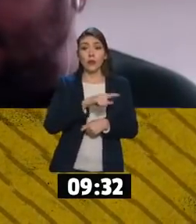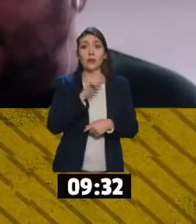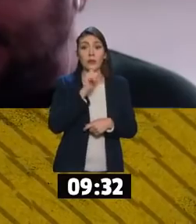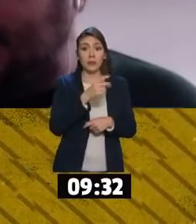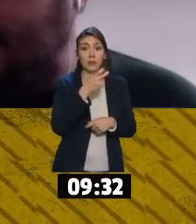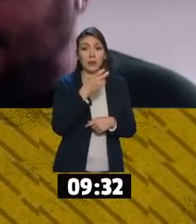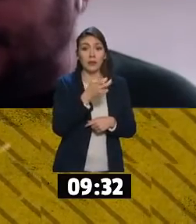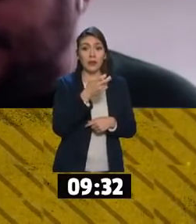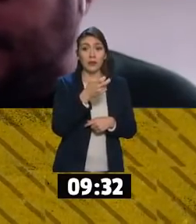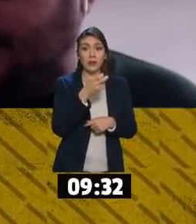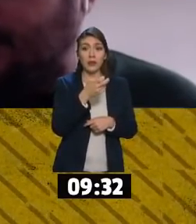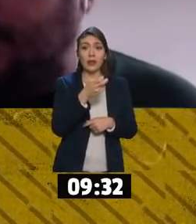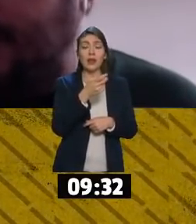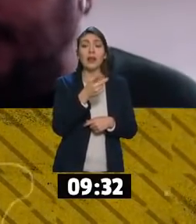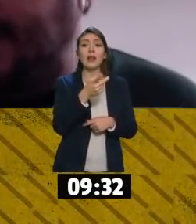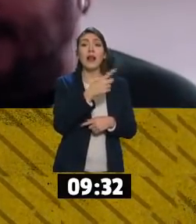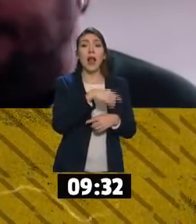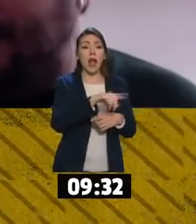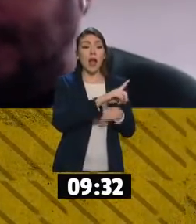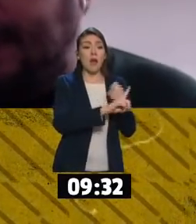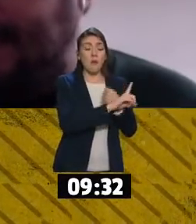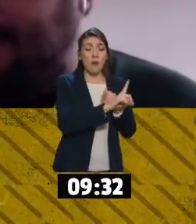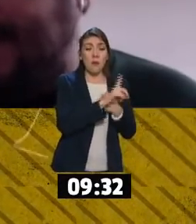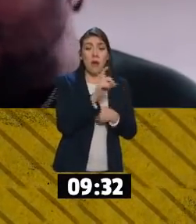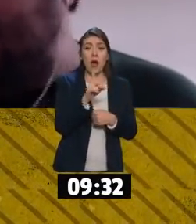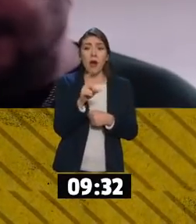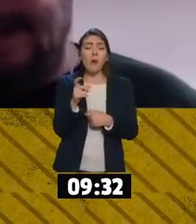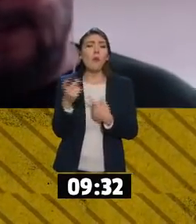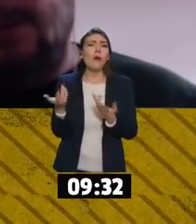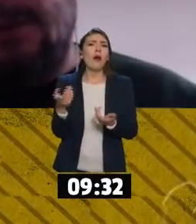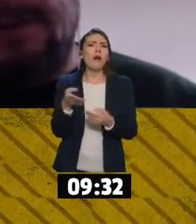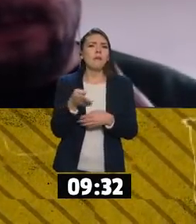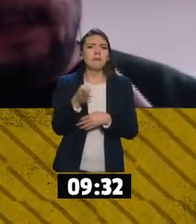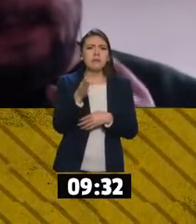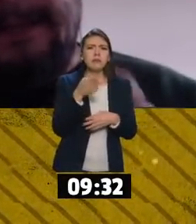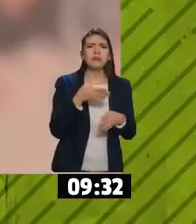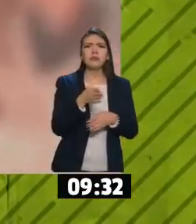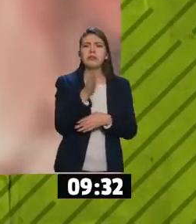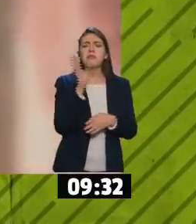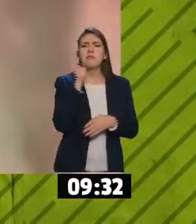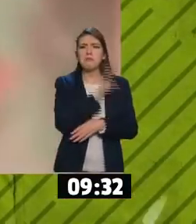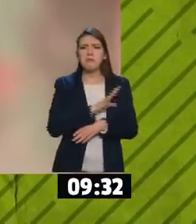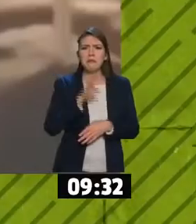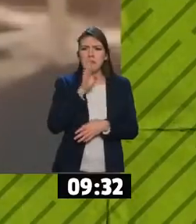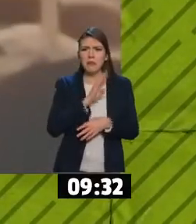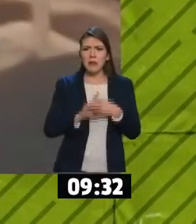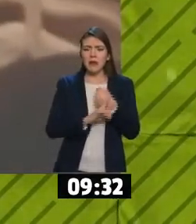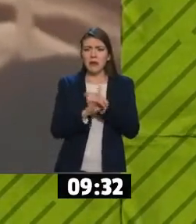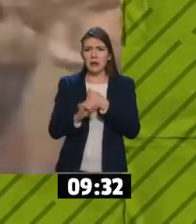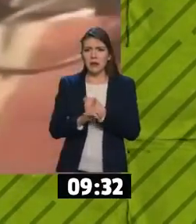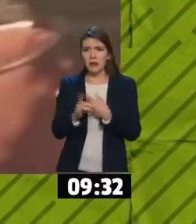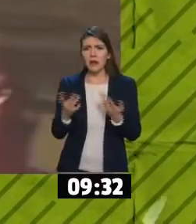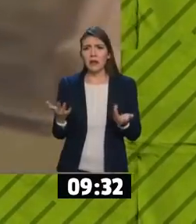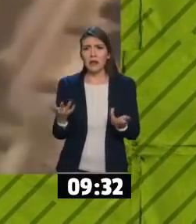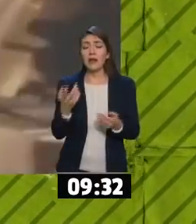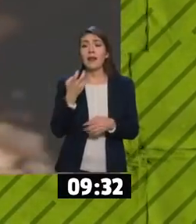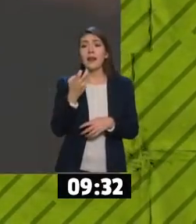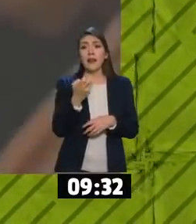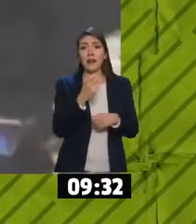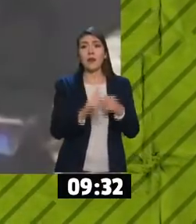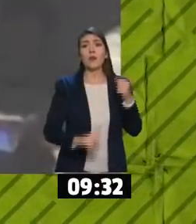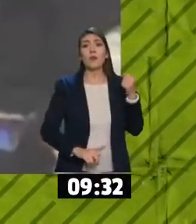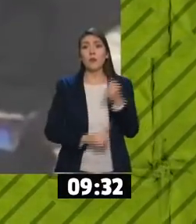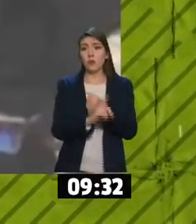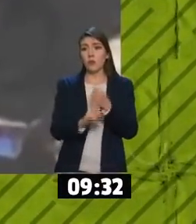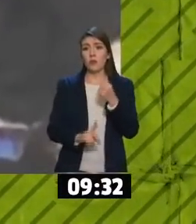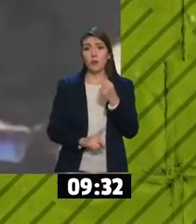alimentan los pececillos. En efecto, y tiene entonces todo y entonces hay un problema ambiental que no se